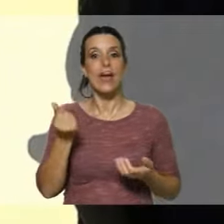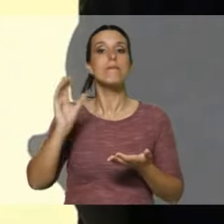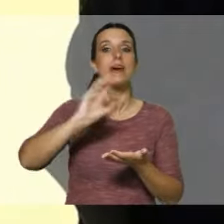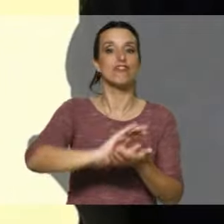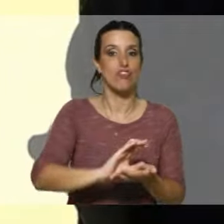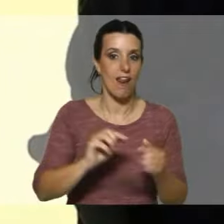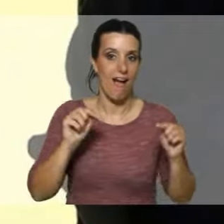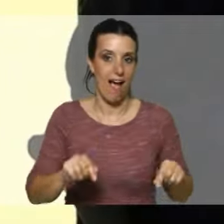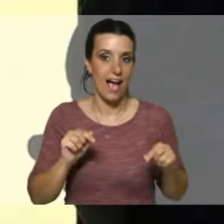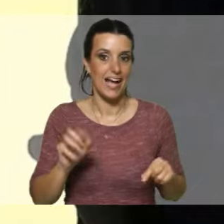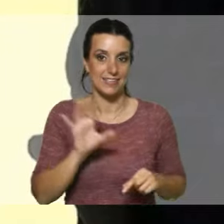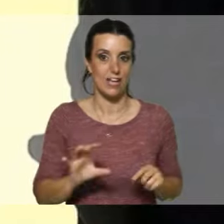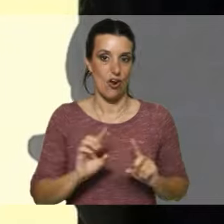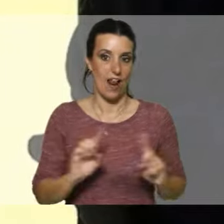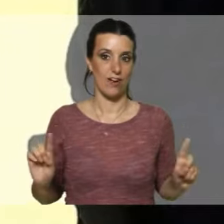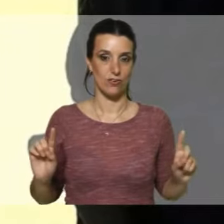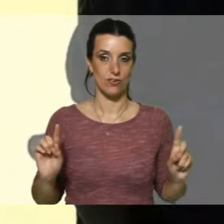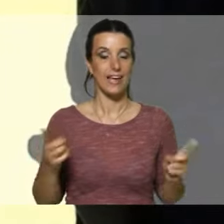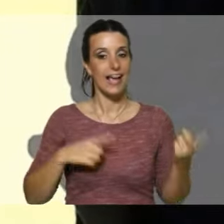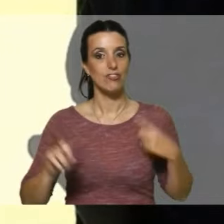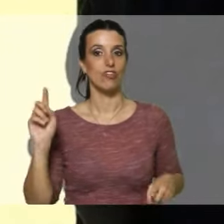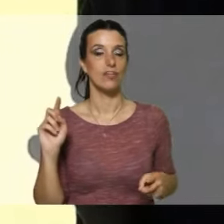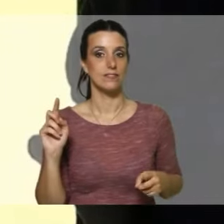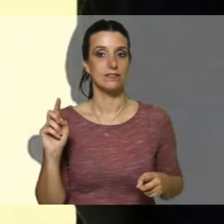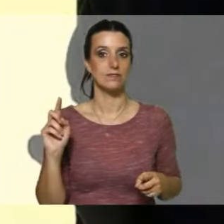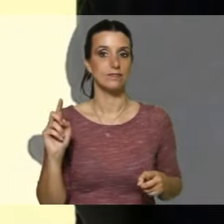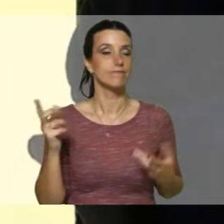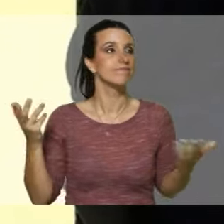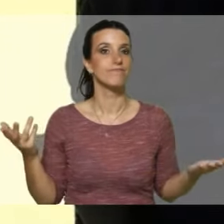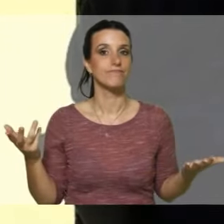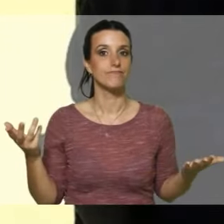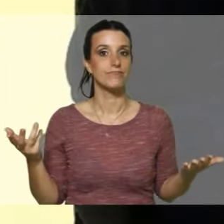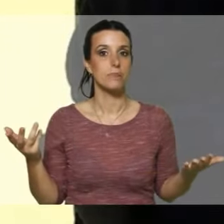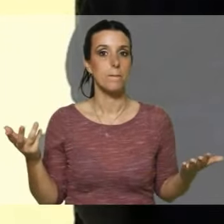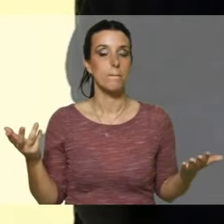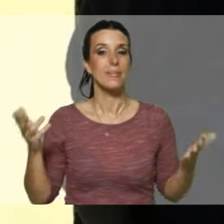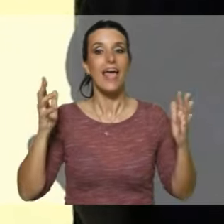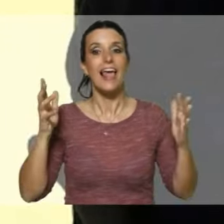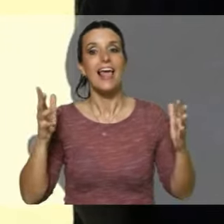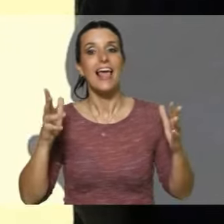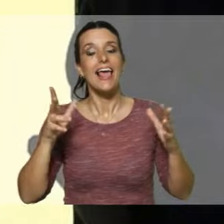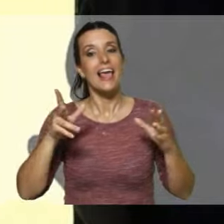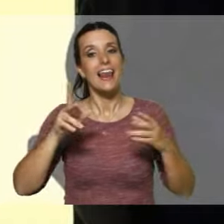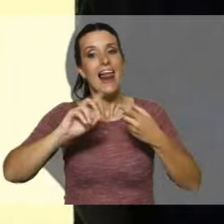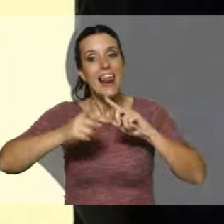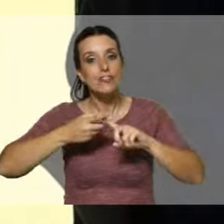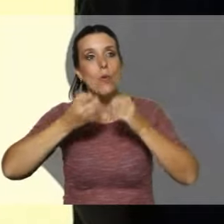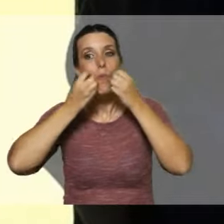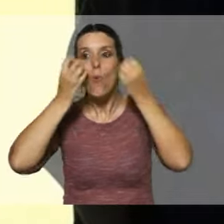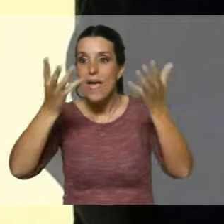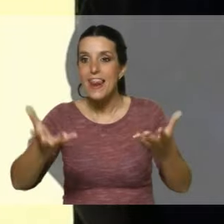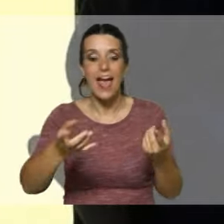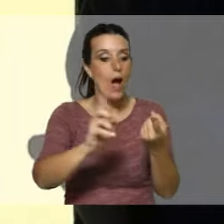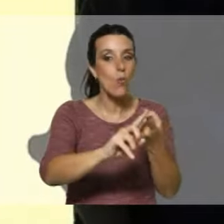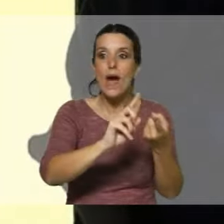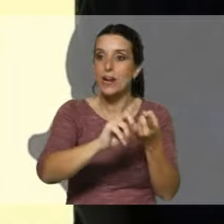en en Cerro largo entonces las relaciones virtuosas que son las relaciones de los